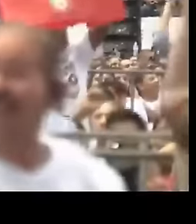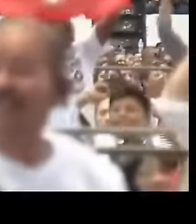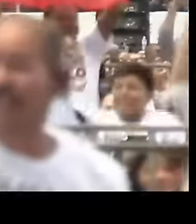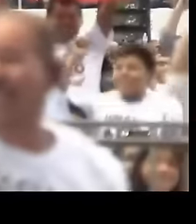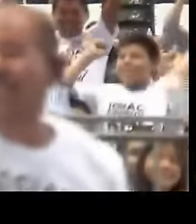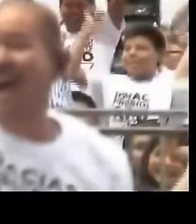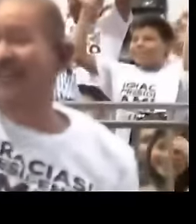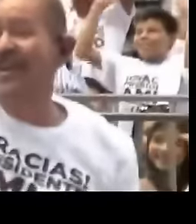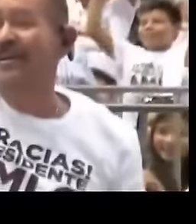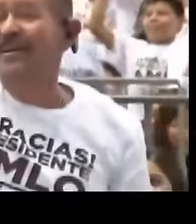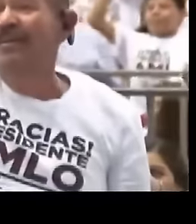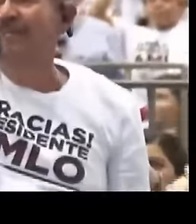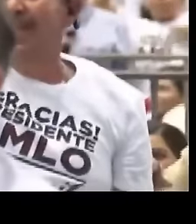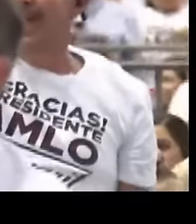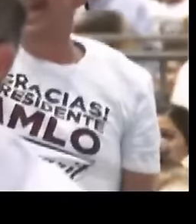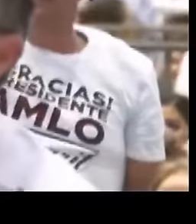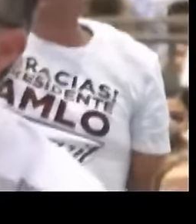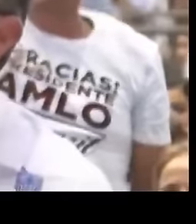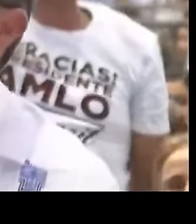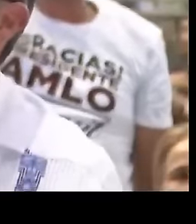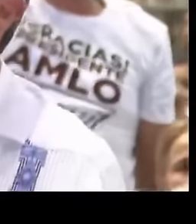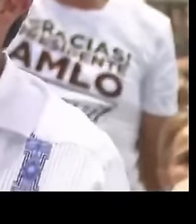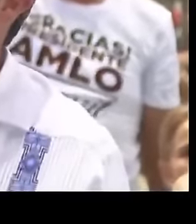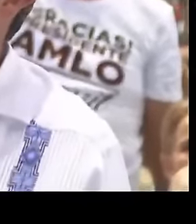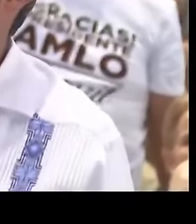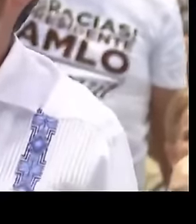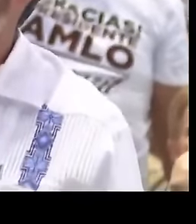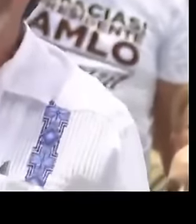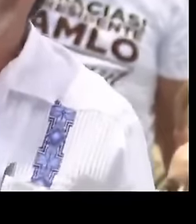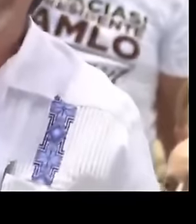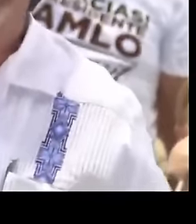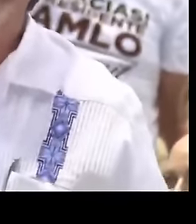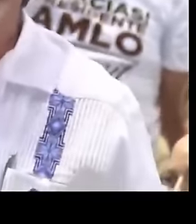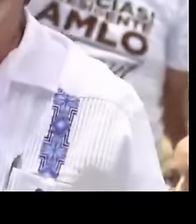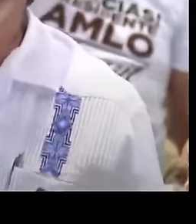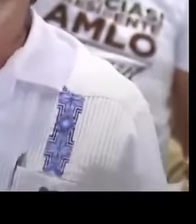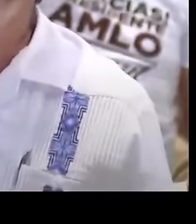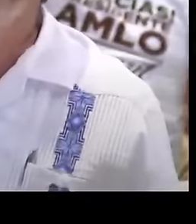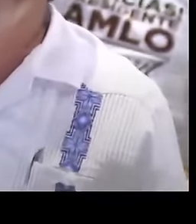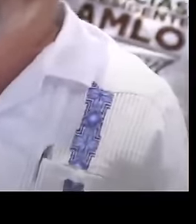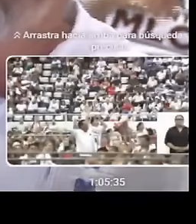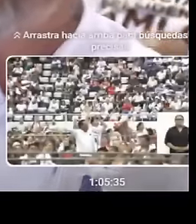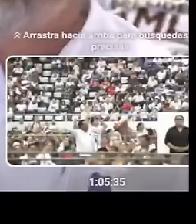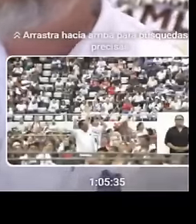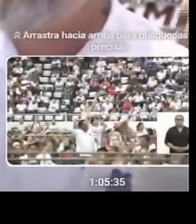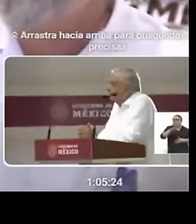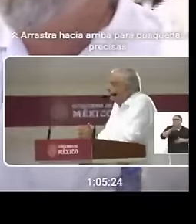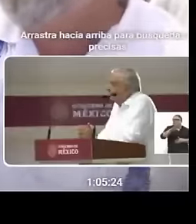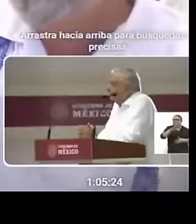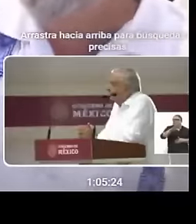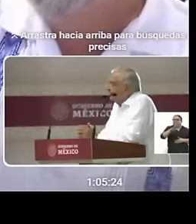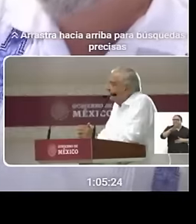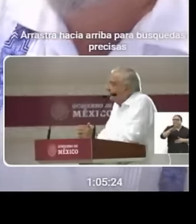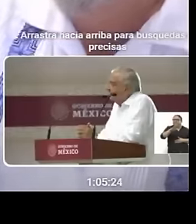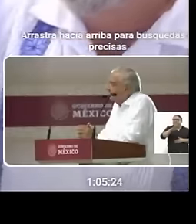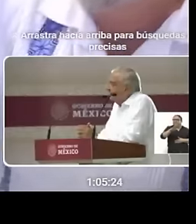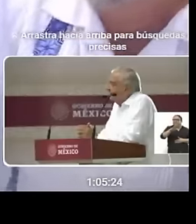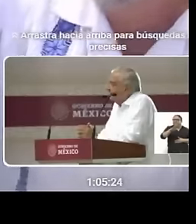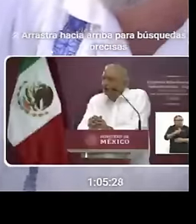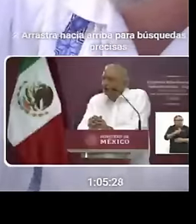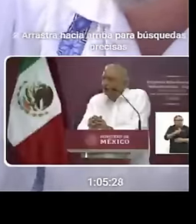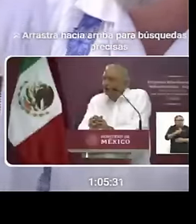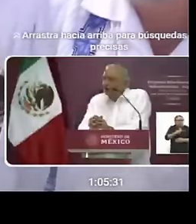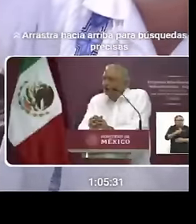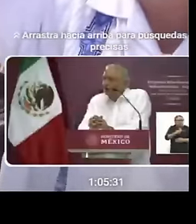seña de lo que pasaba en el gobierno y recuerden No nada más era la mañanera se paraba desde mucho antes para estar informado de lo que había pasado un día anterior y con